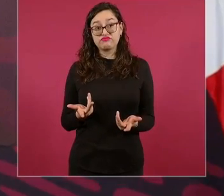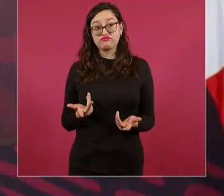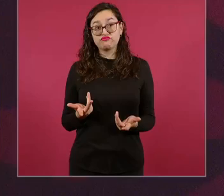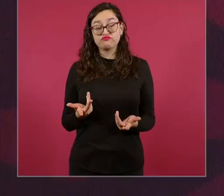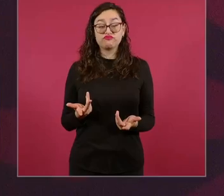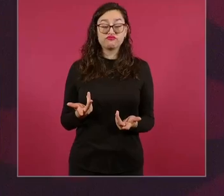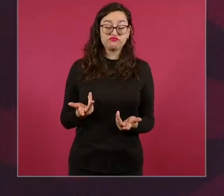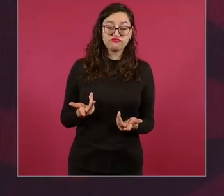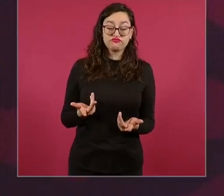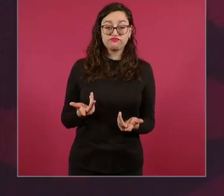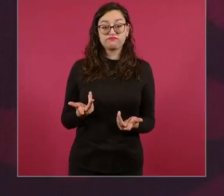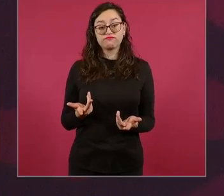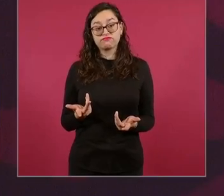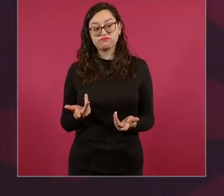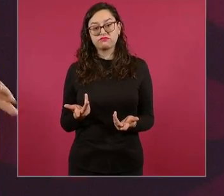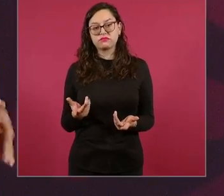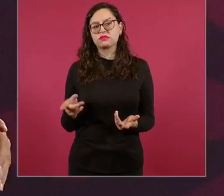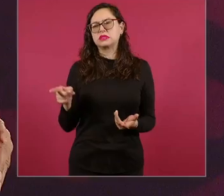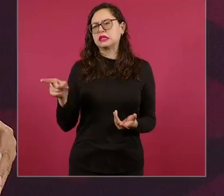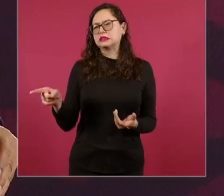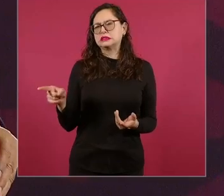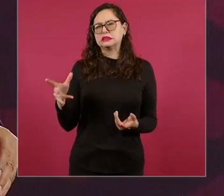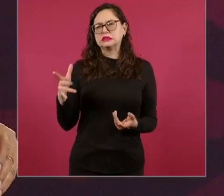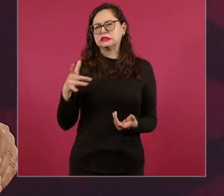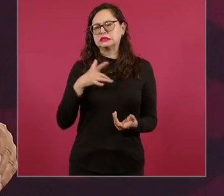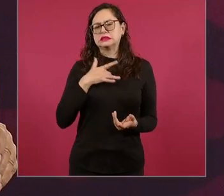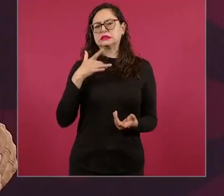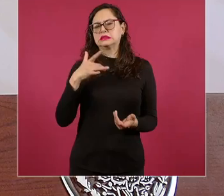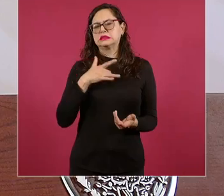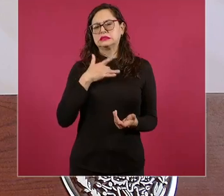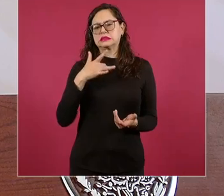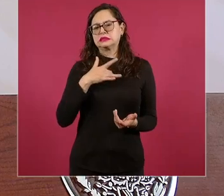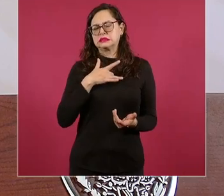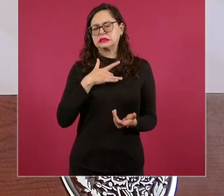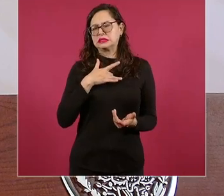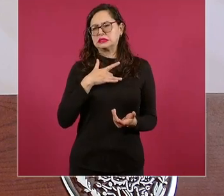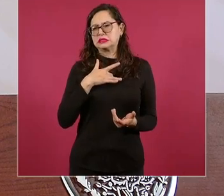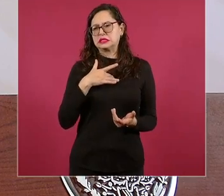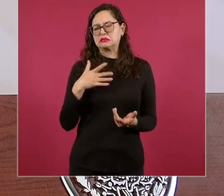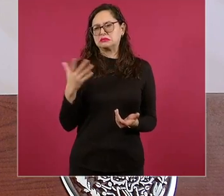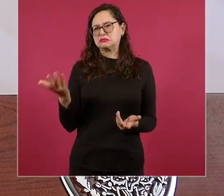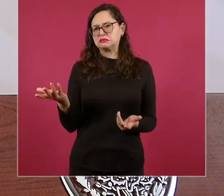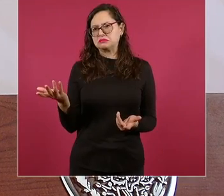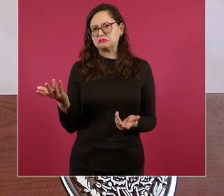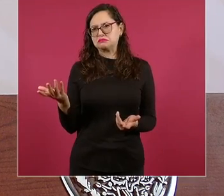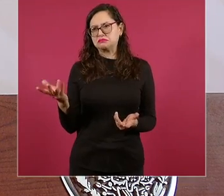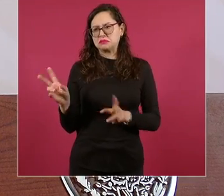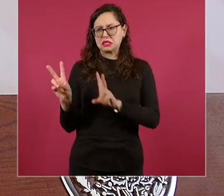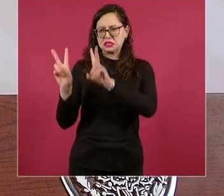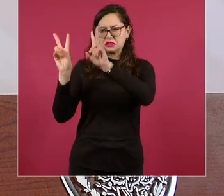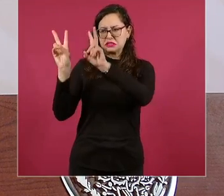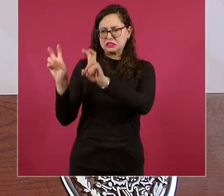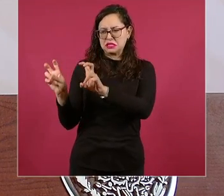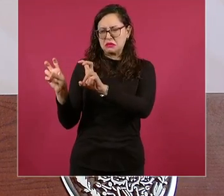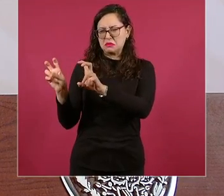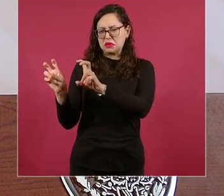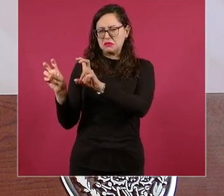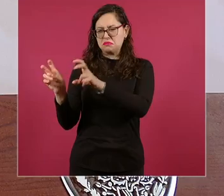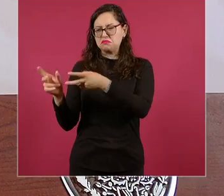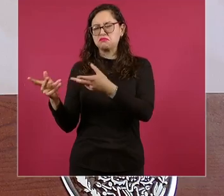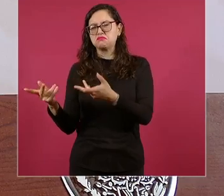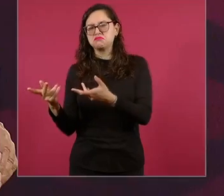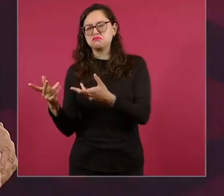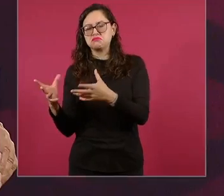no importante para la llamada clase política o para los